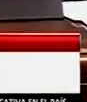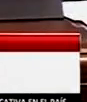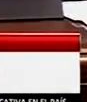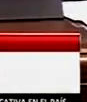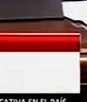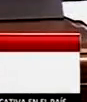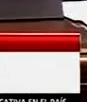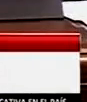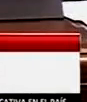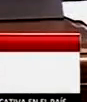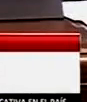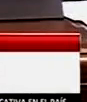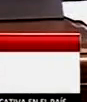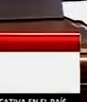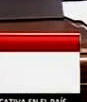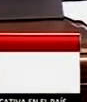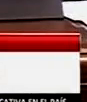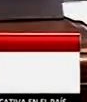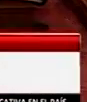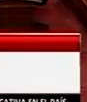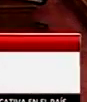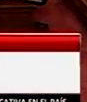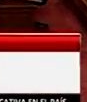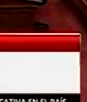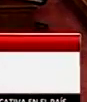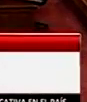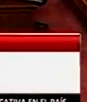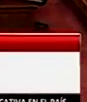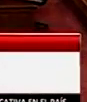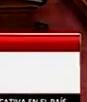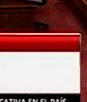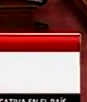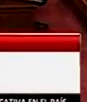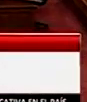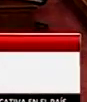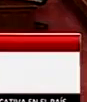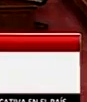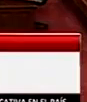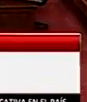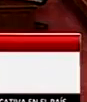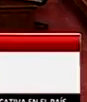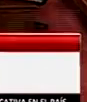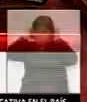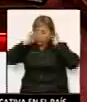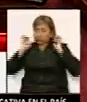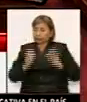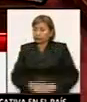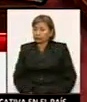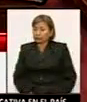Donaire, verde. Congresista Letona, verde.